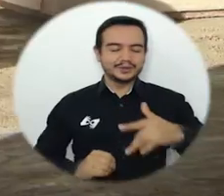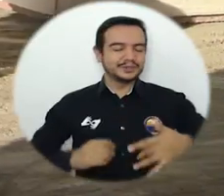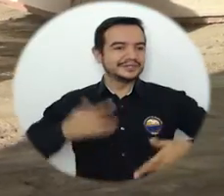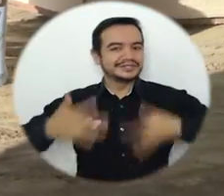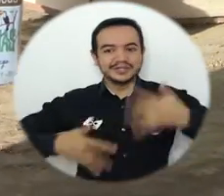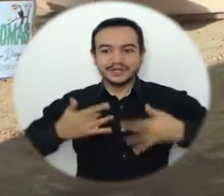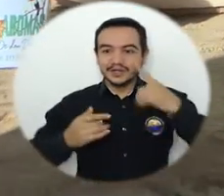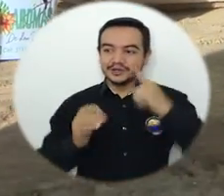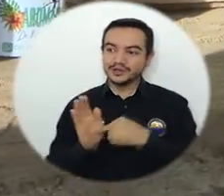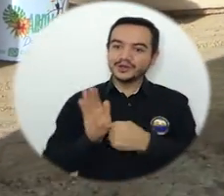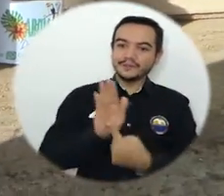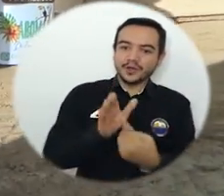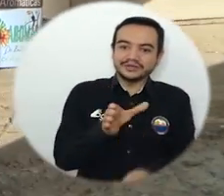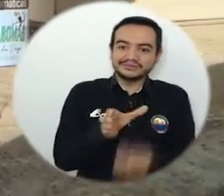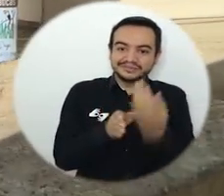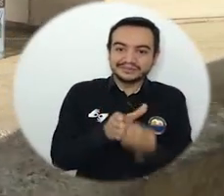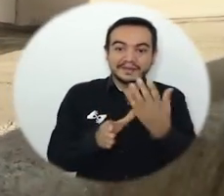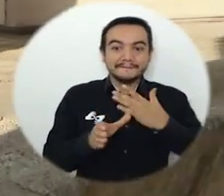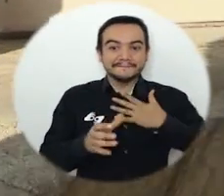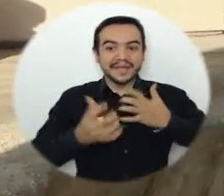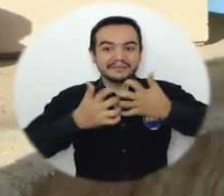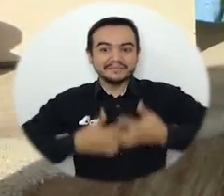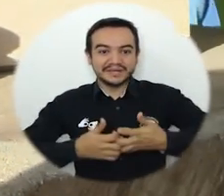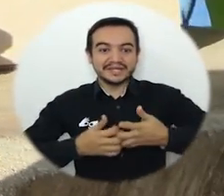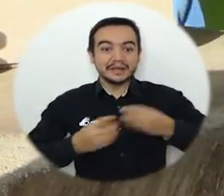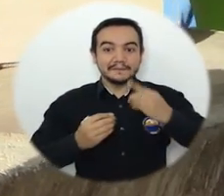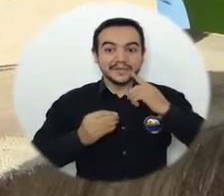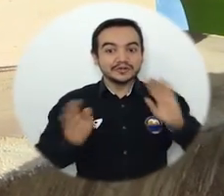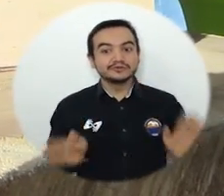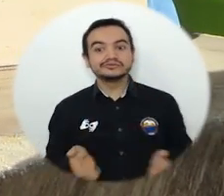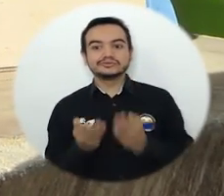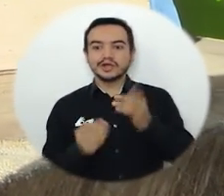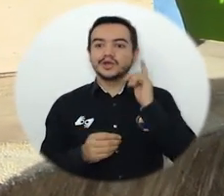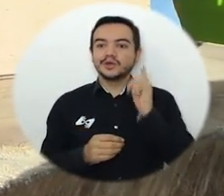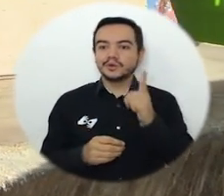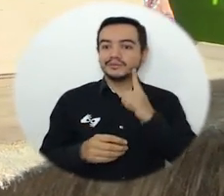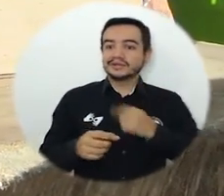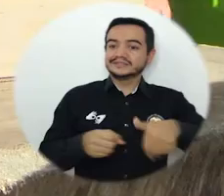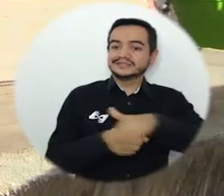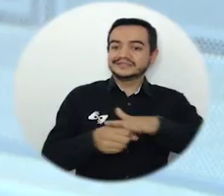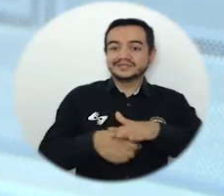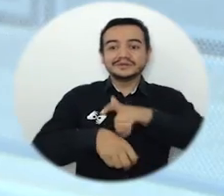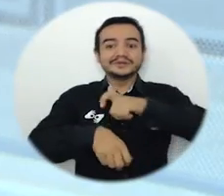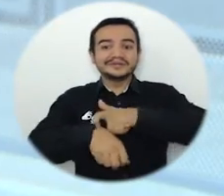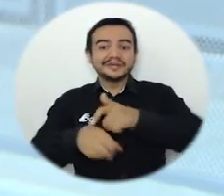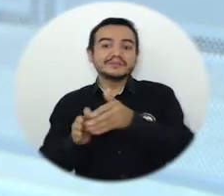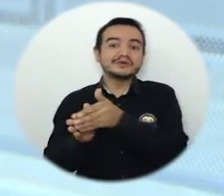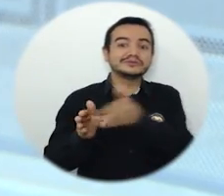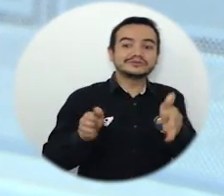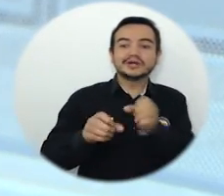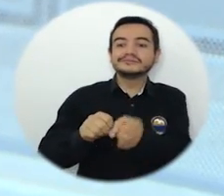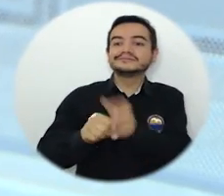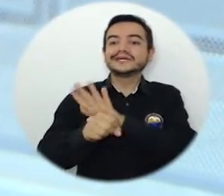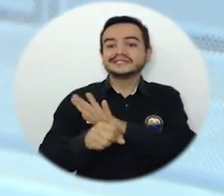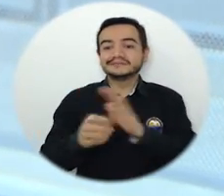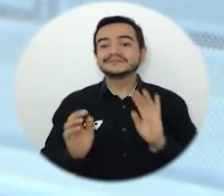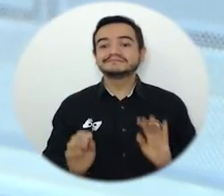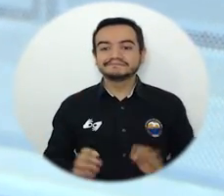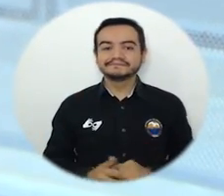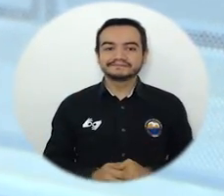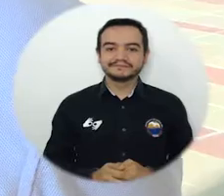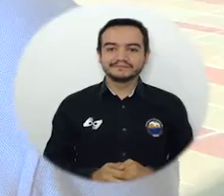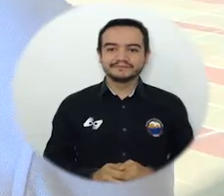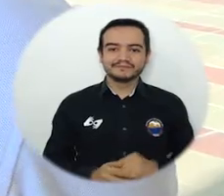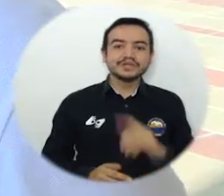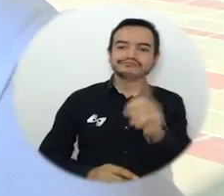mater y poder mostrar mi emprendimiento, lo cual me va a ayudar a sobresalir un poco más en este futuro cambio que pueda tener esta